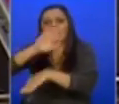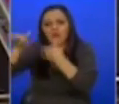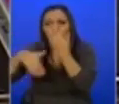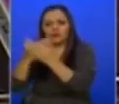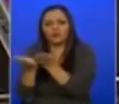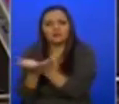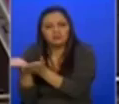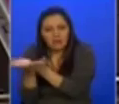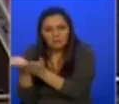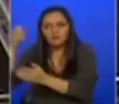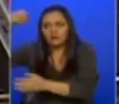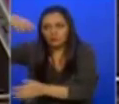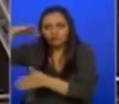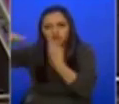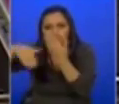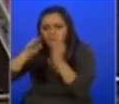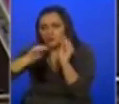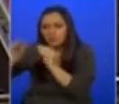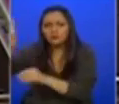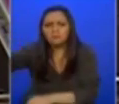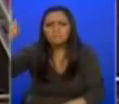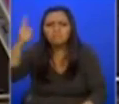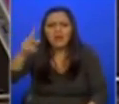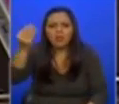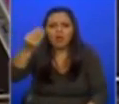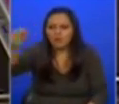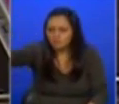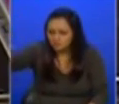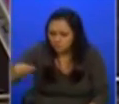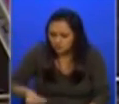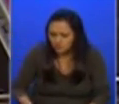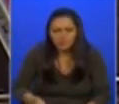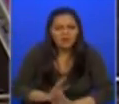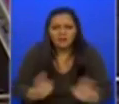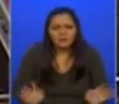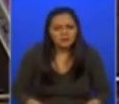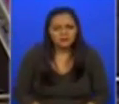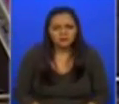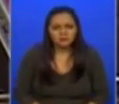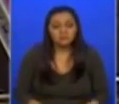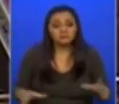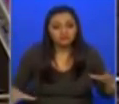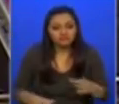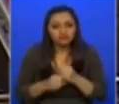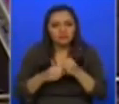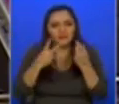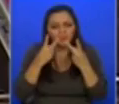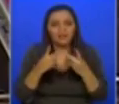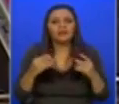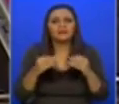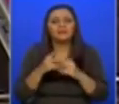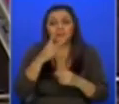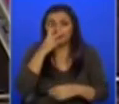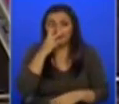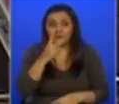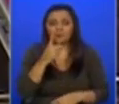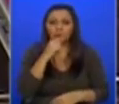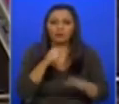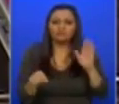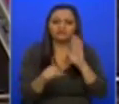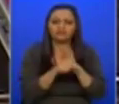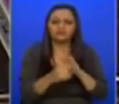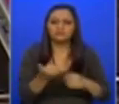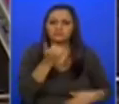por favor, hay que hay que hay que reflexionar. Estamos hablando de la seguridad de nuestras familias, pero veamos qué se intentó hacer, ¿no? Qué pena que hasta en